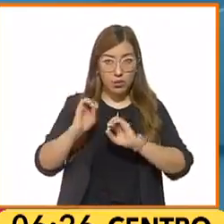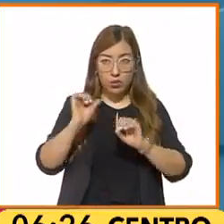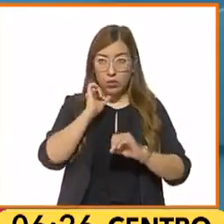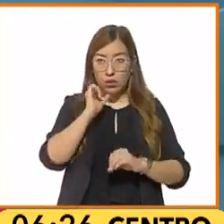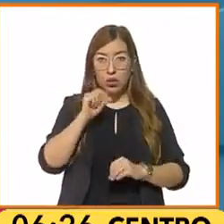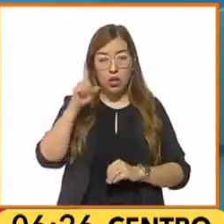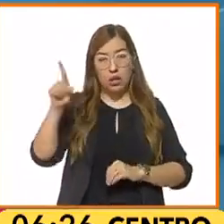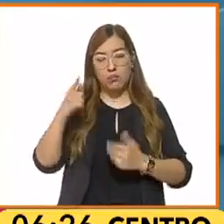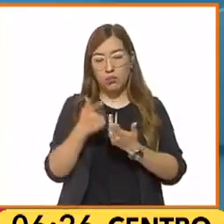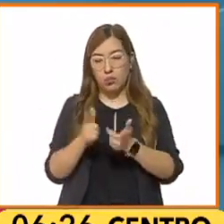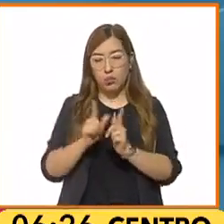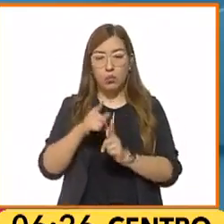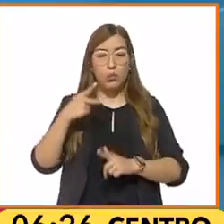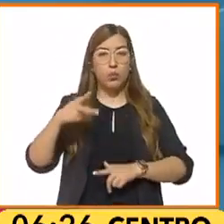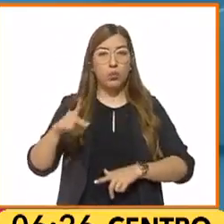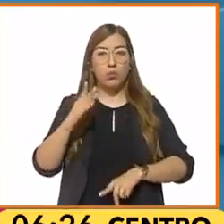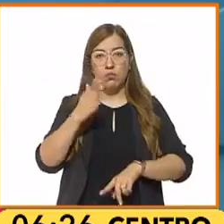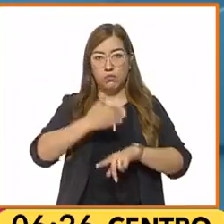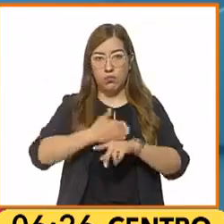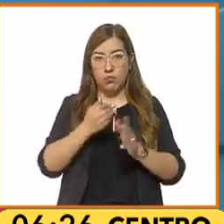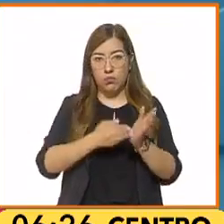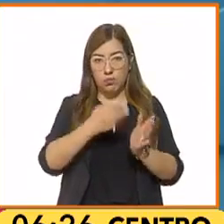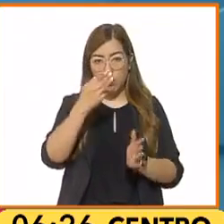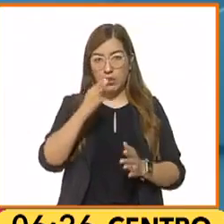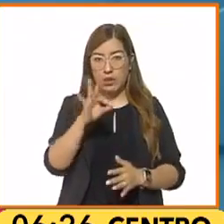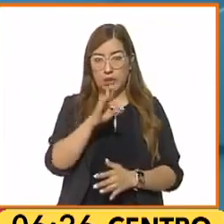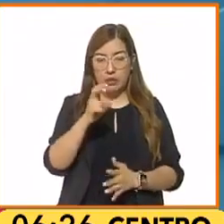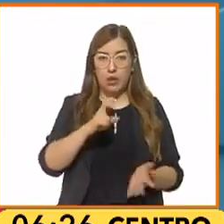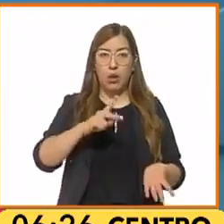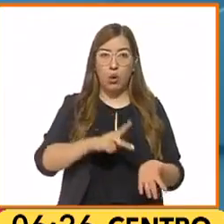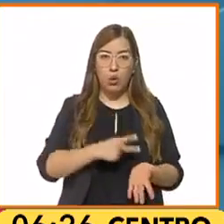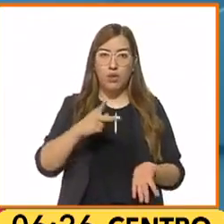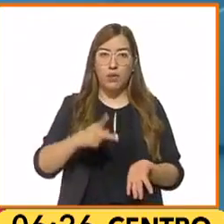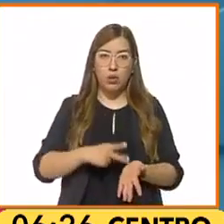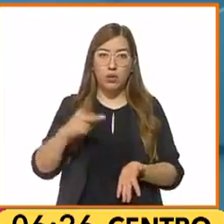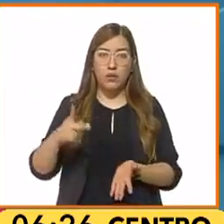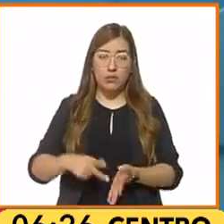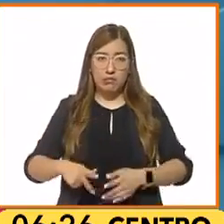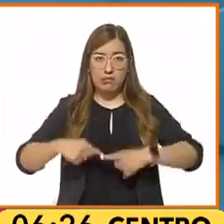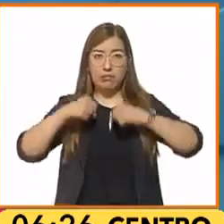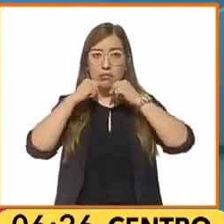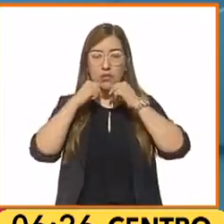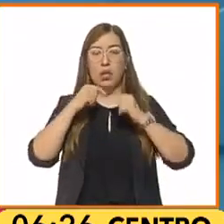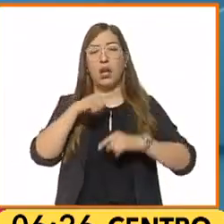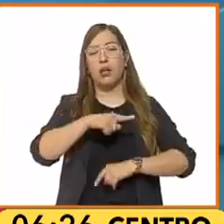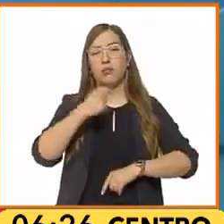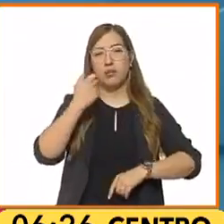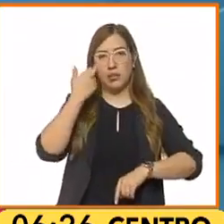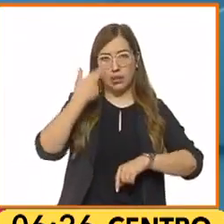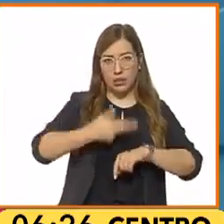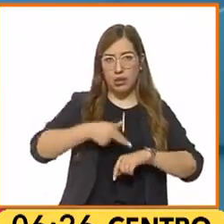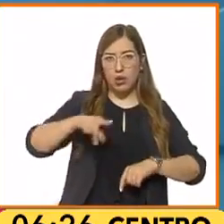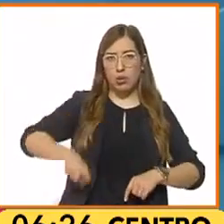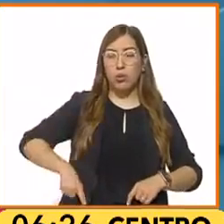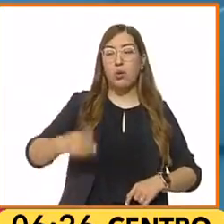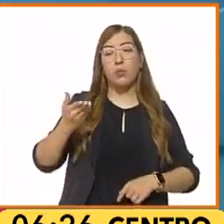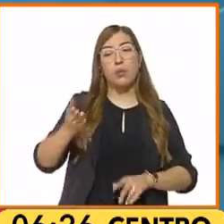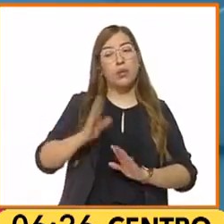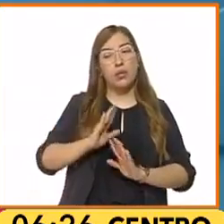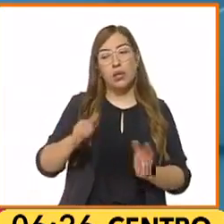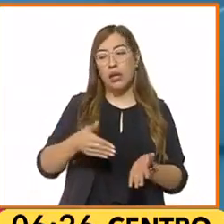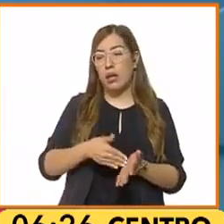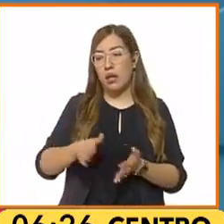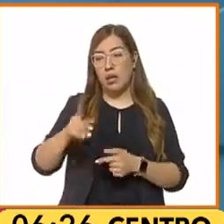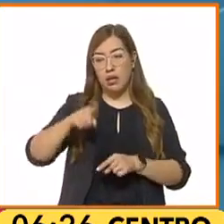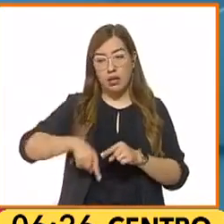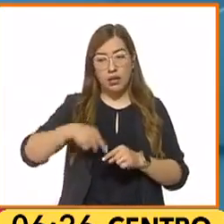esa conducta. Cuando la conducta sea reincidente, la Secretaría de Gobernación solicitará la revocación